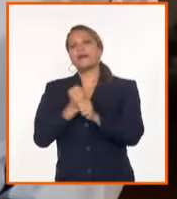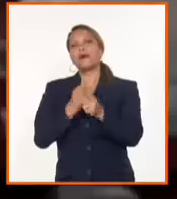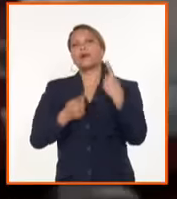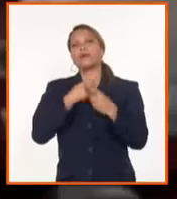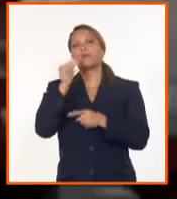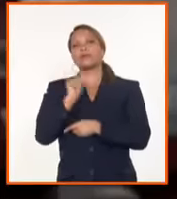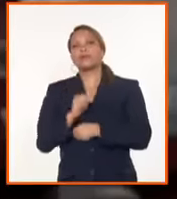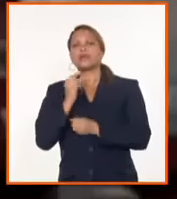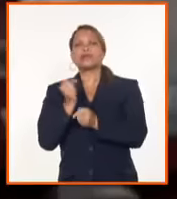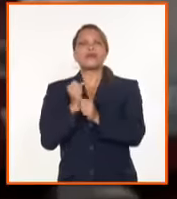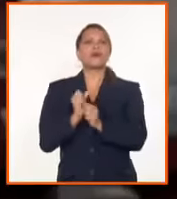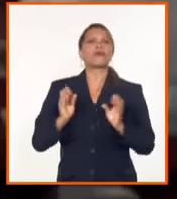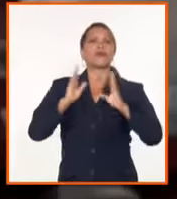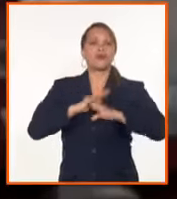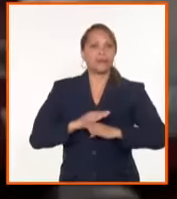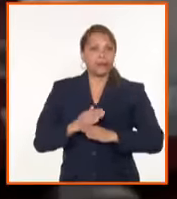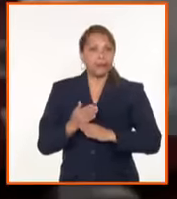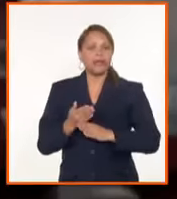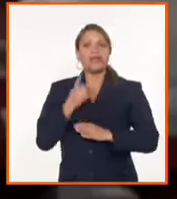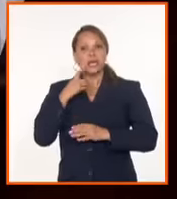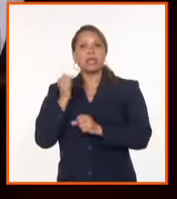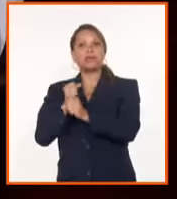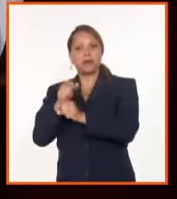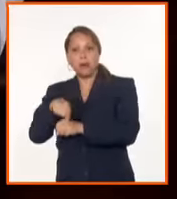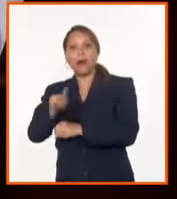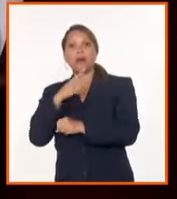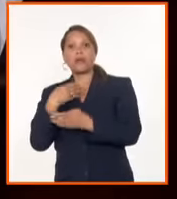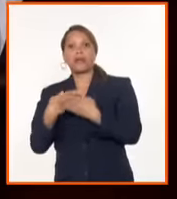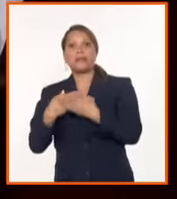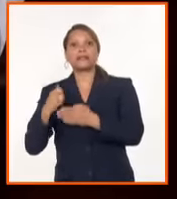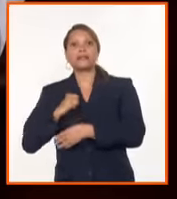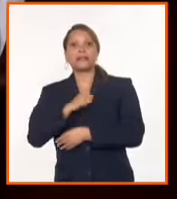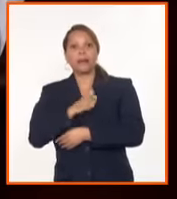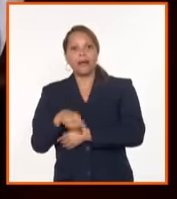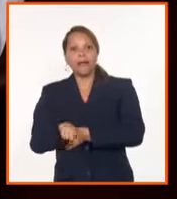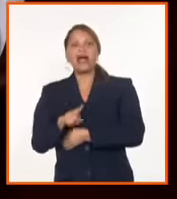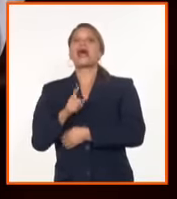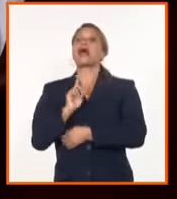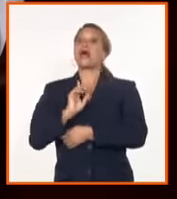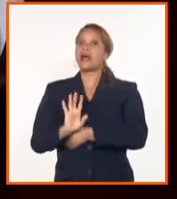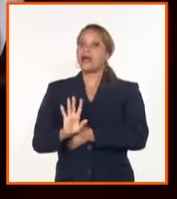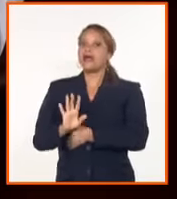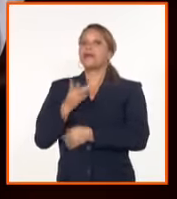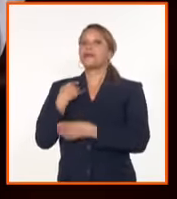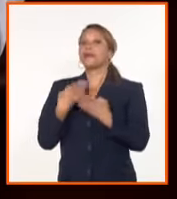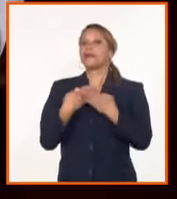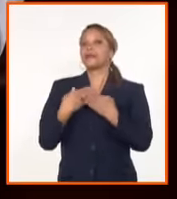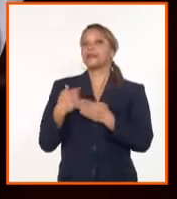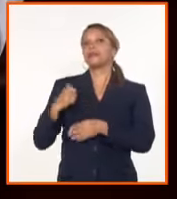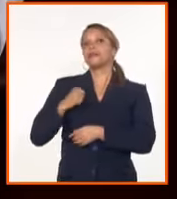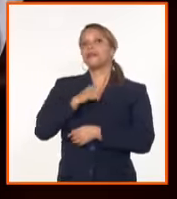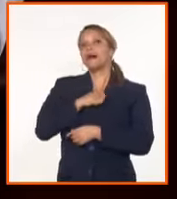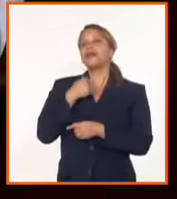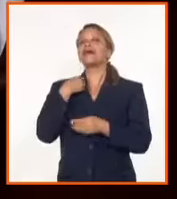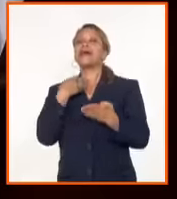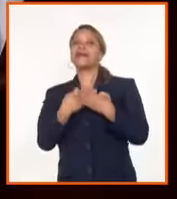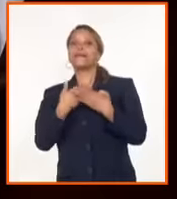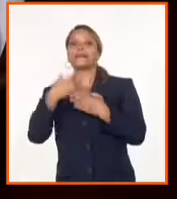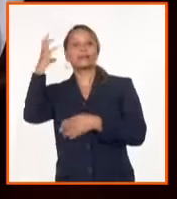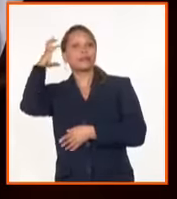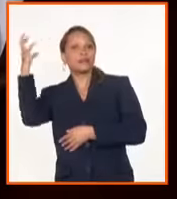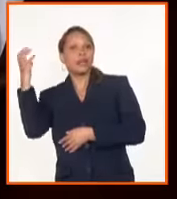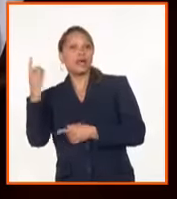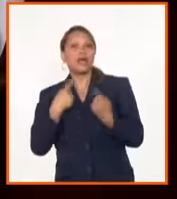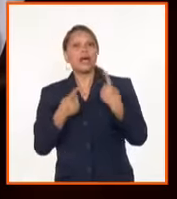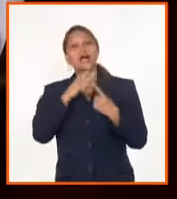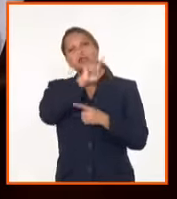de empleo en las MIPYMES? Pero hay MIPYMES privadas y hay MIPYMES estatales. Y yo digo, ¿quiénes están